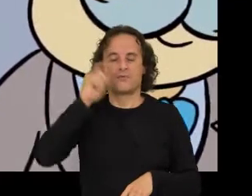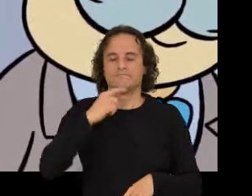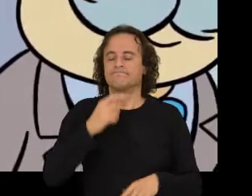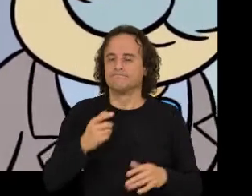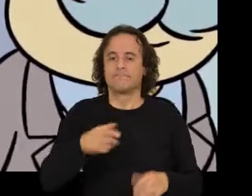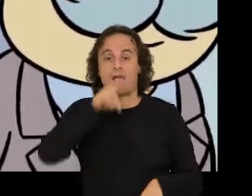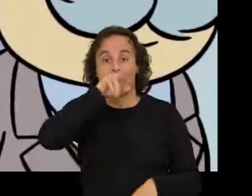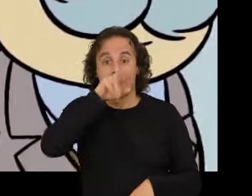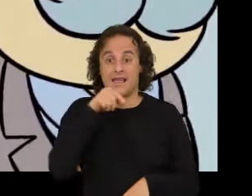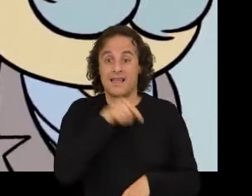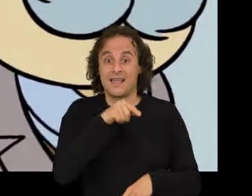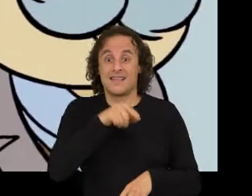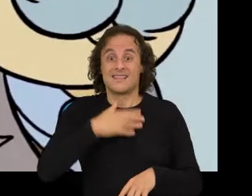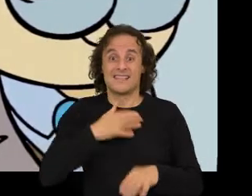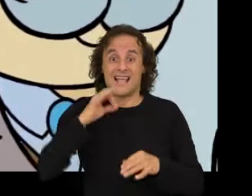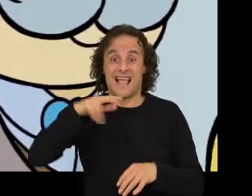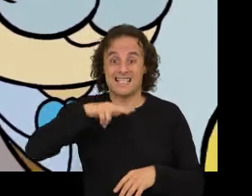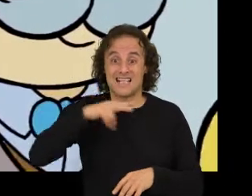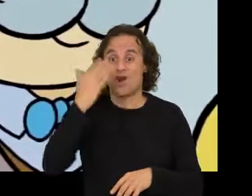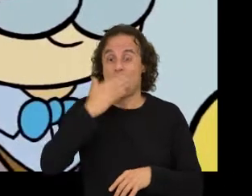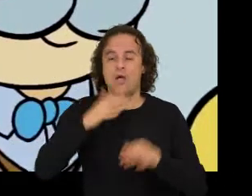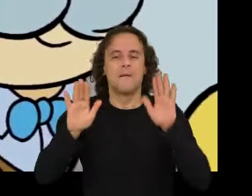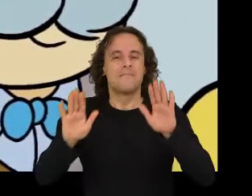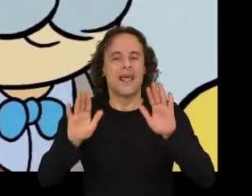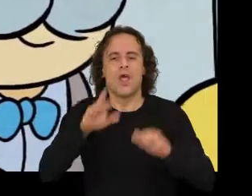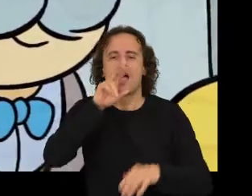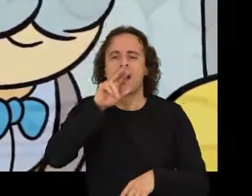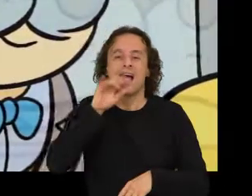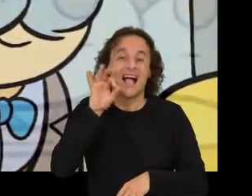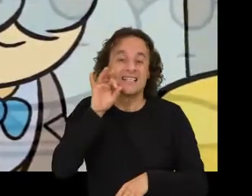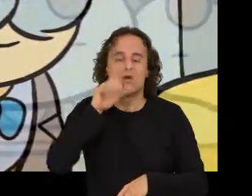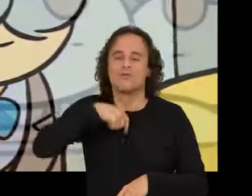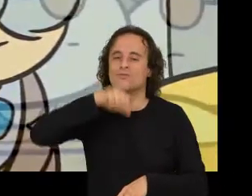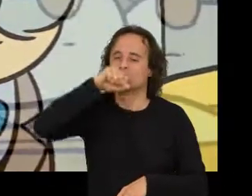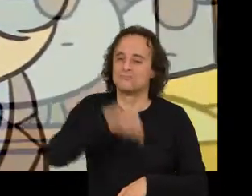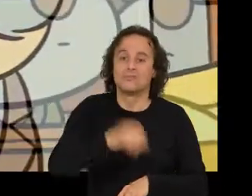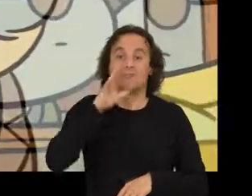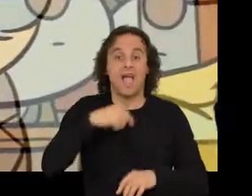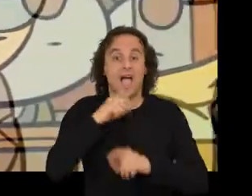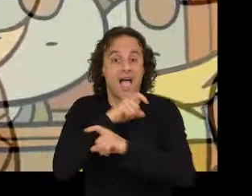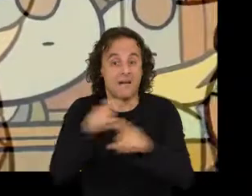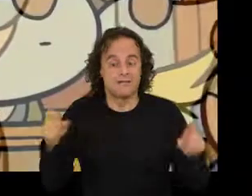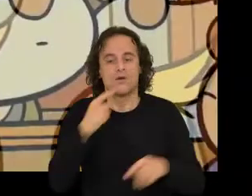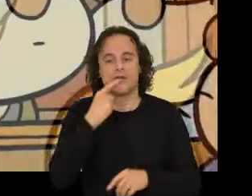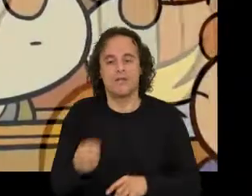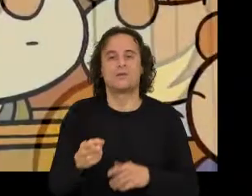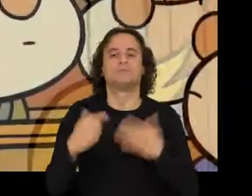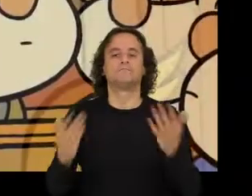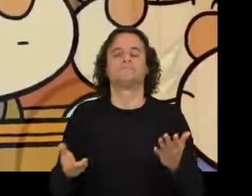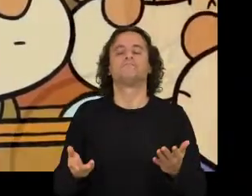falaba castelán na escola, era moi amante do galego. E díxolles as nenas e os nenos que acababan de rir: